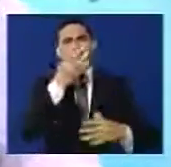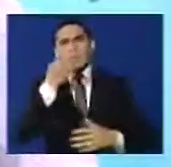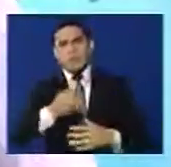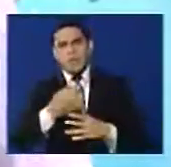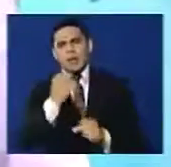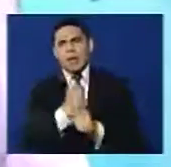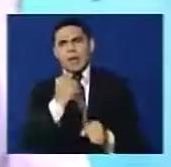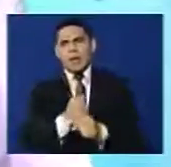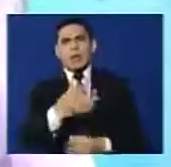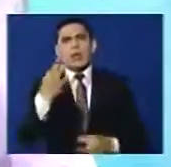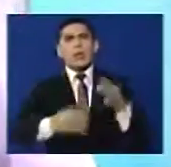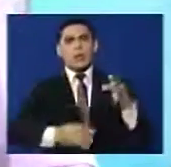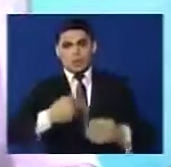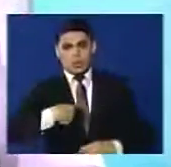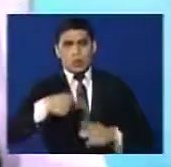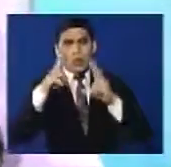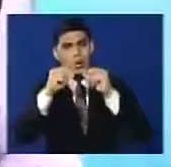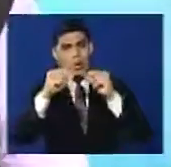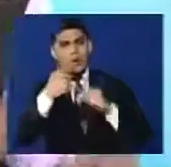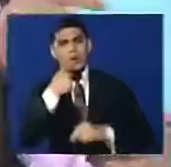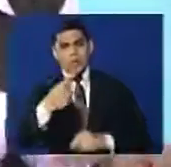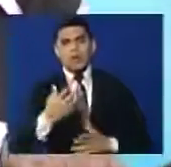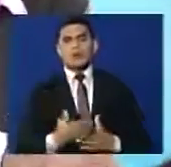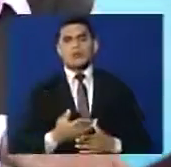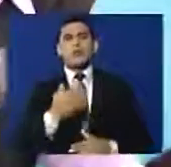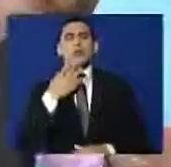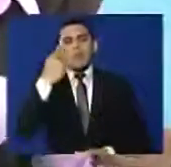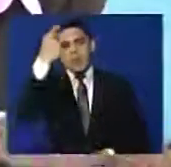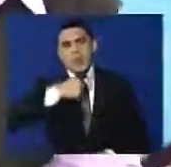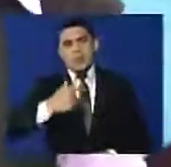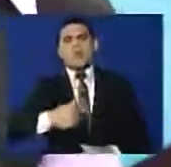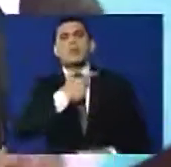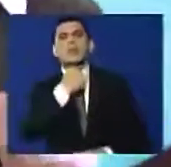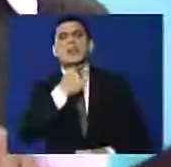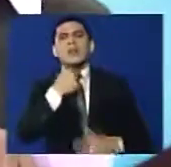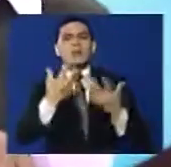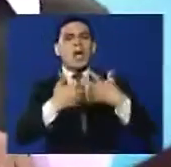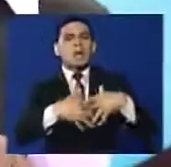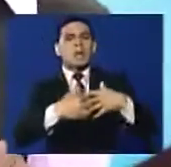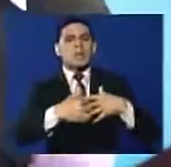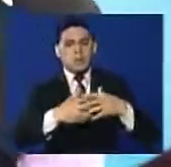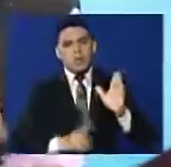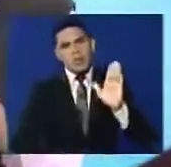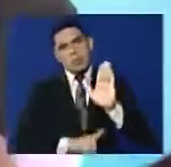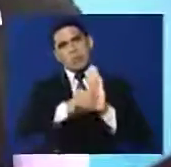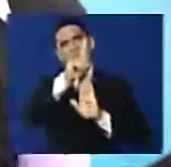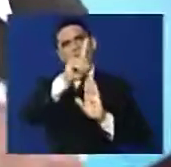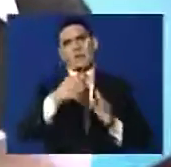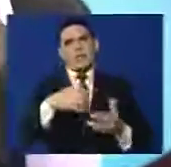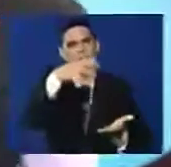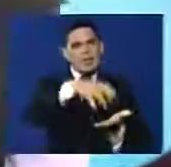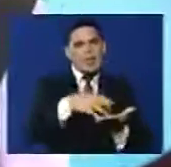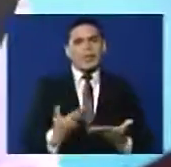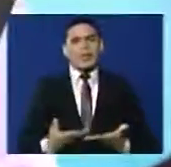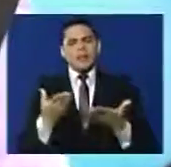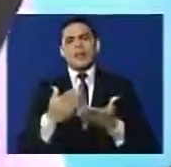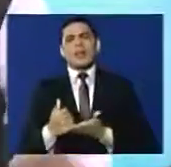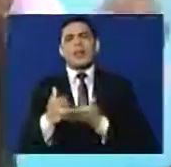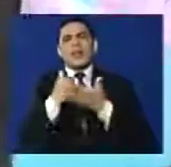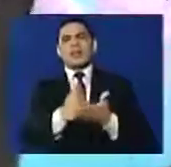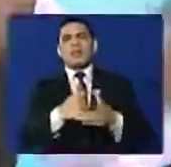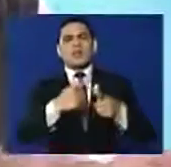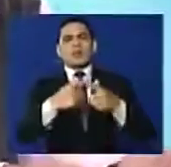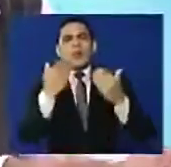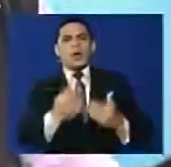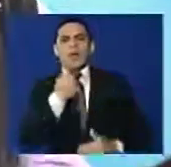verdaderamente justa. Hablo de eso. Y cuando él quiera convertirse en un empresario, empezará por ser un emprendedor y el Estado tiene que brindarle esas oportunidades.